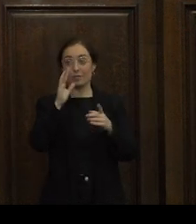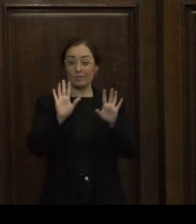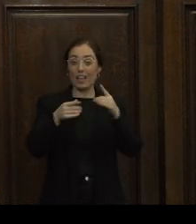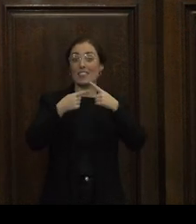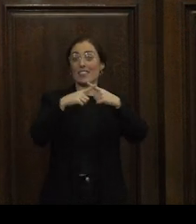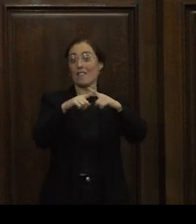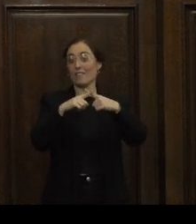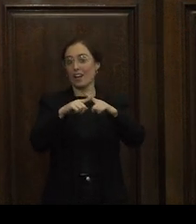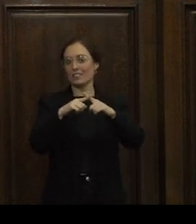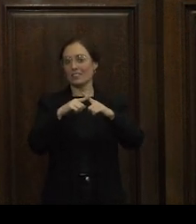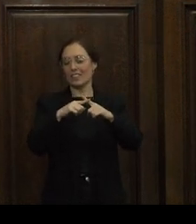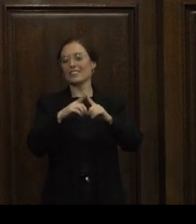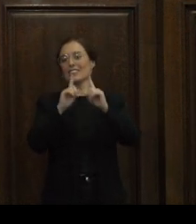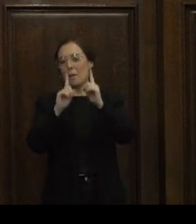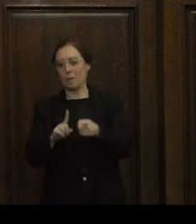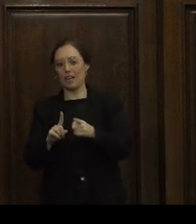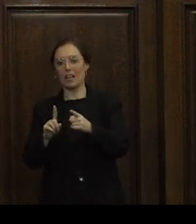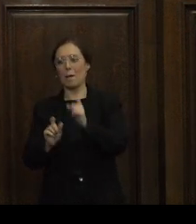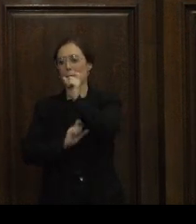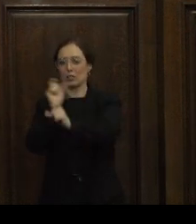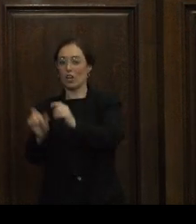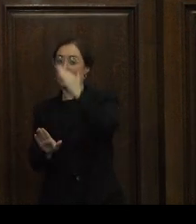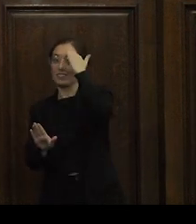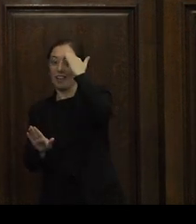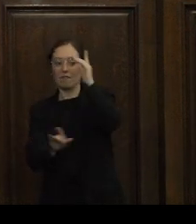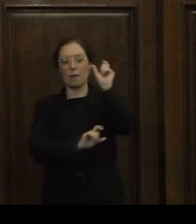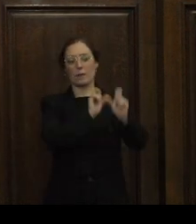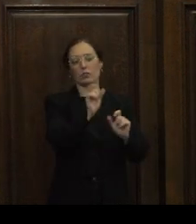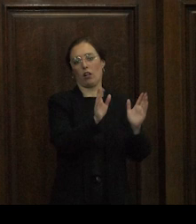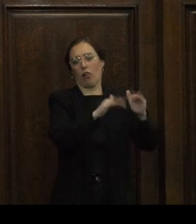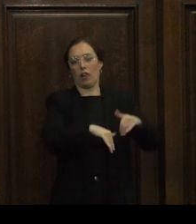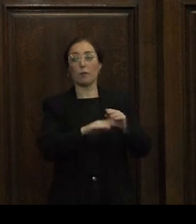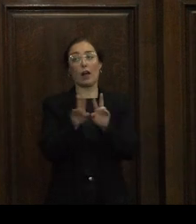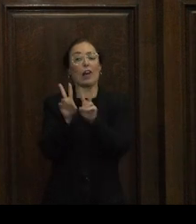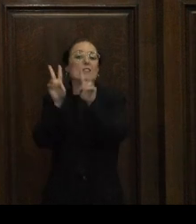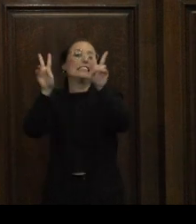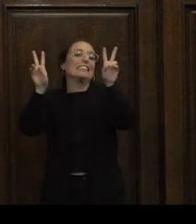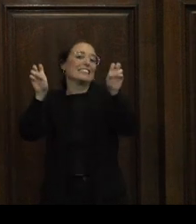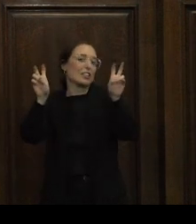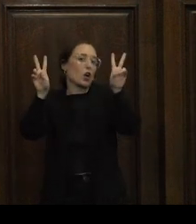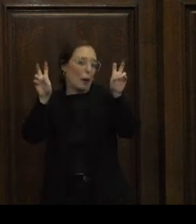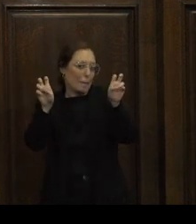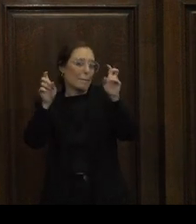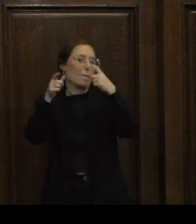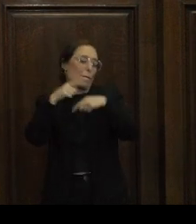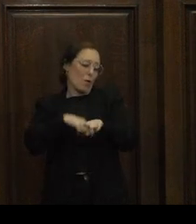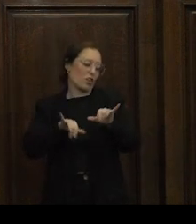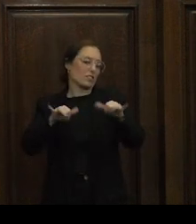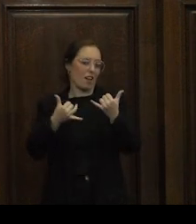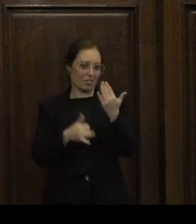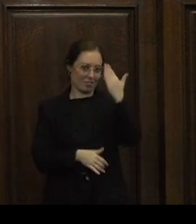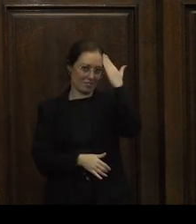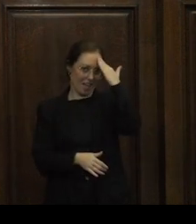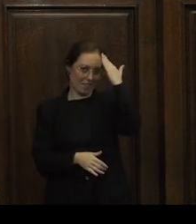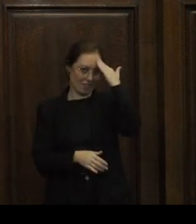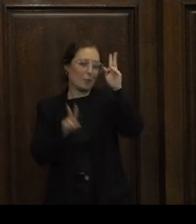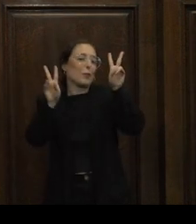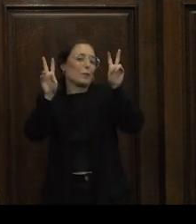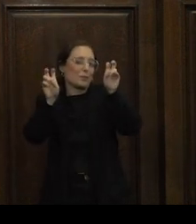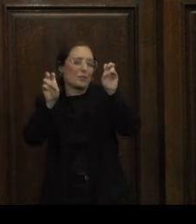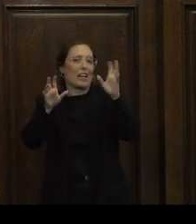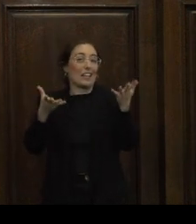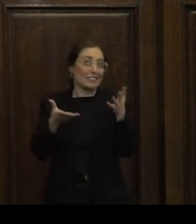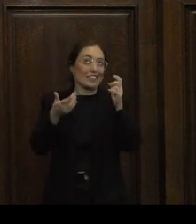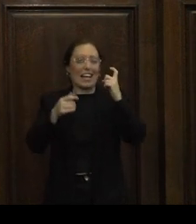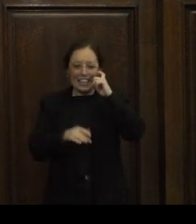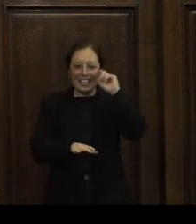un debate democrático y meritocrático, podríamos decir, ¿no? Todo entre comillas y demás, porque, como sabemos, el